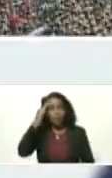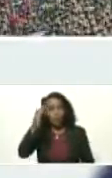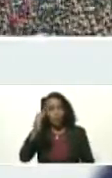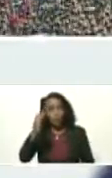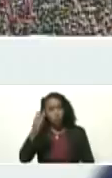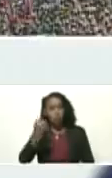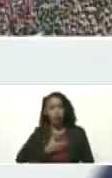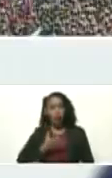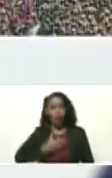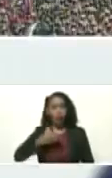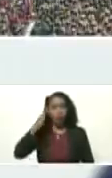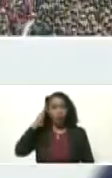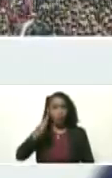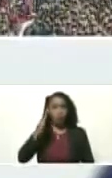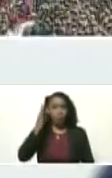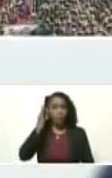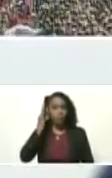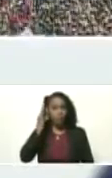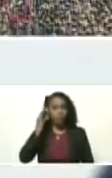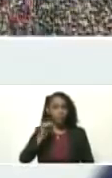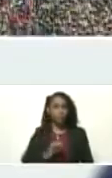de Caracas, compañera